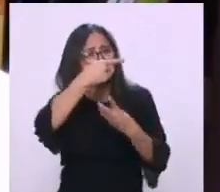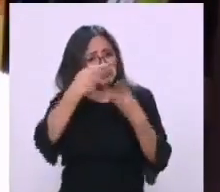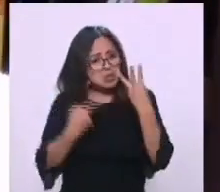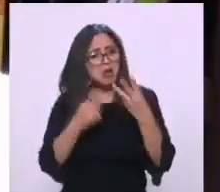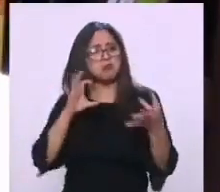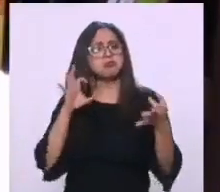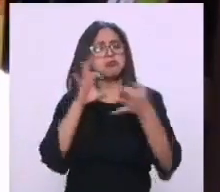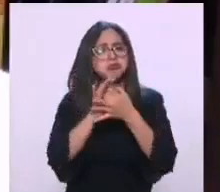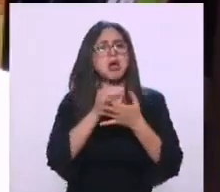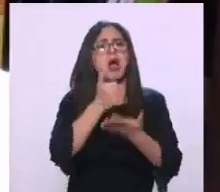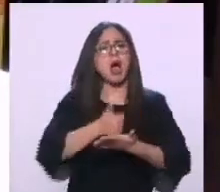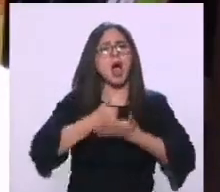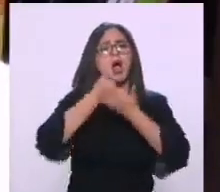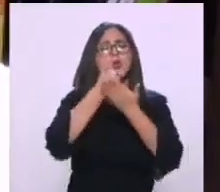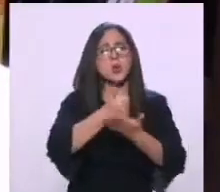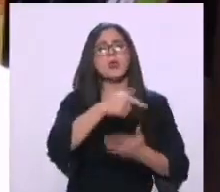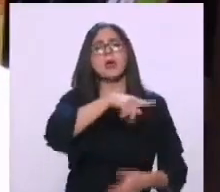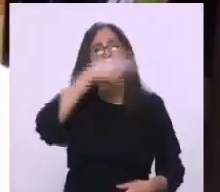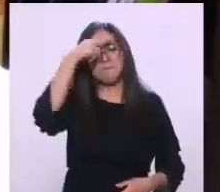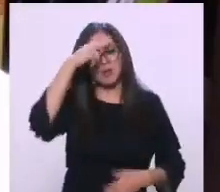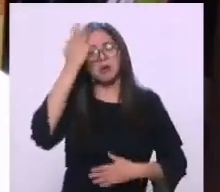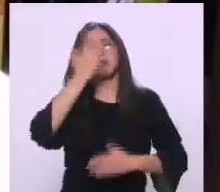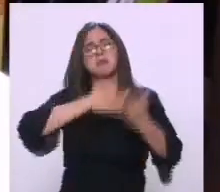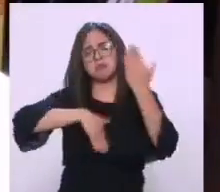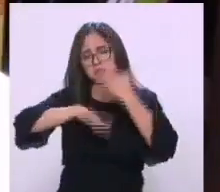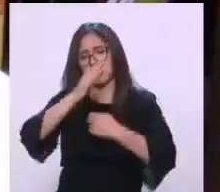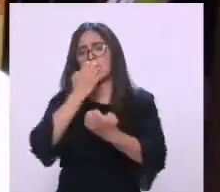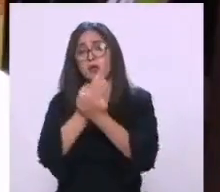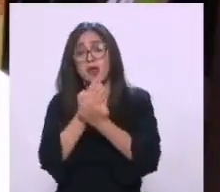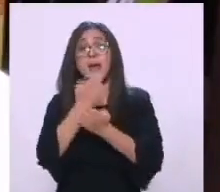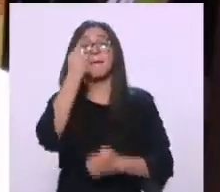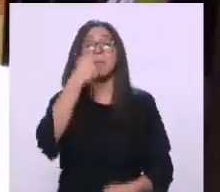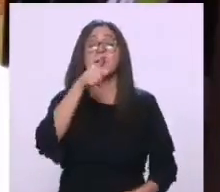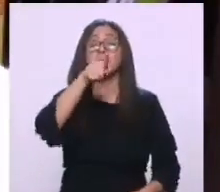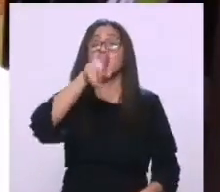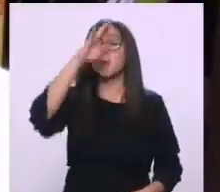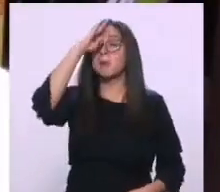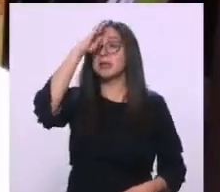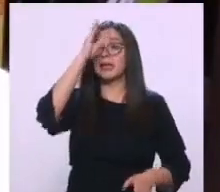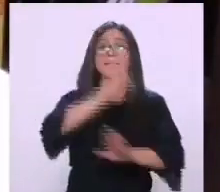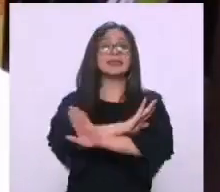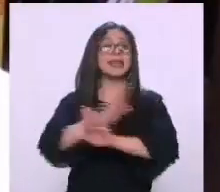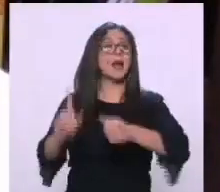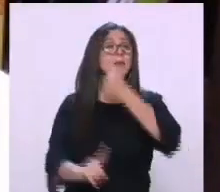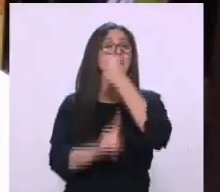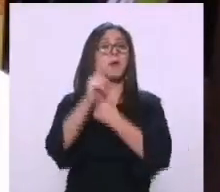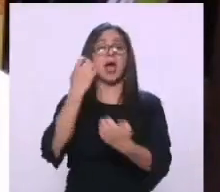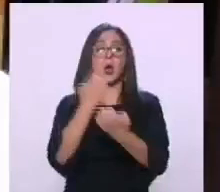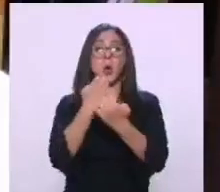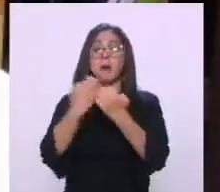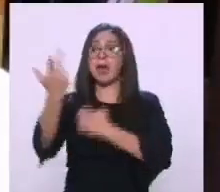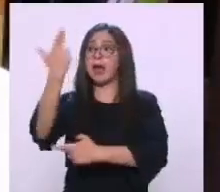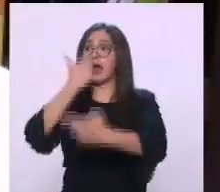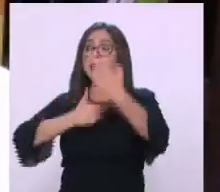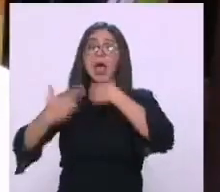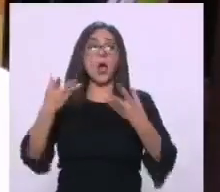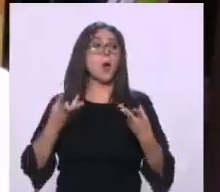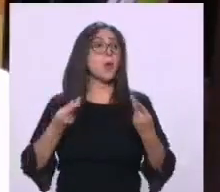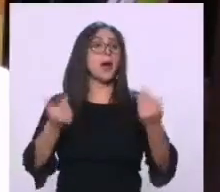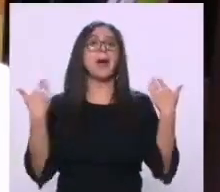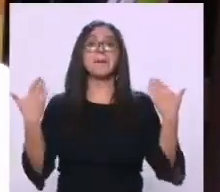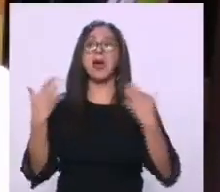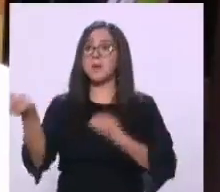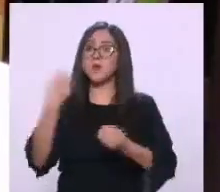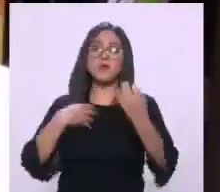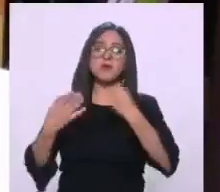México, pero desde luego tampoco podemos esperar que esta crisis se va a superar rápidamente. Es una situación mundial, México no se